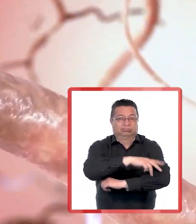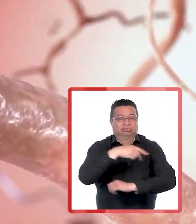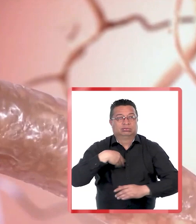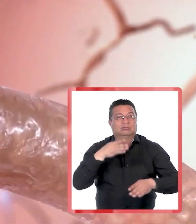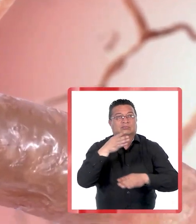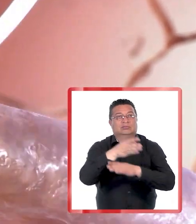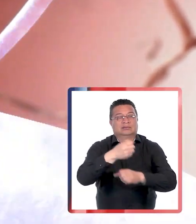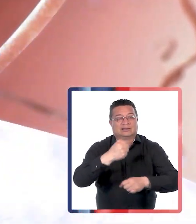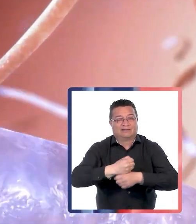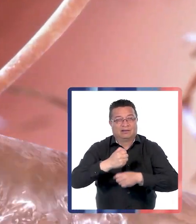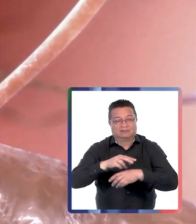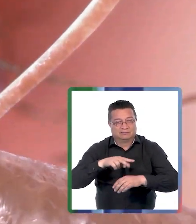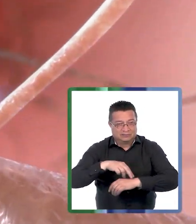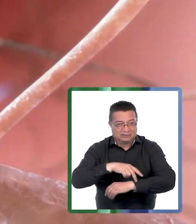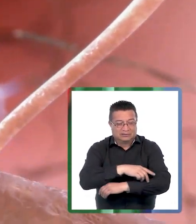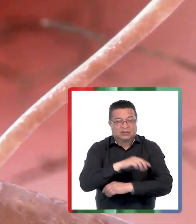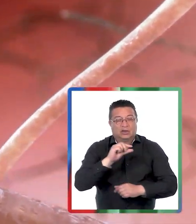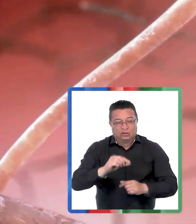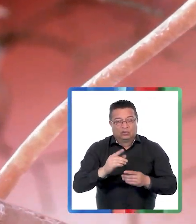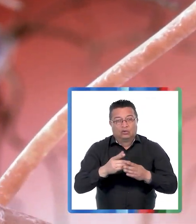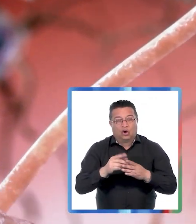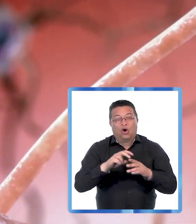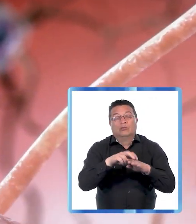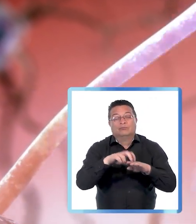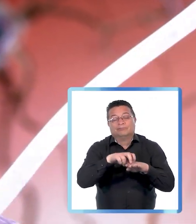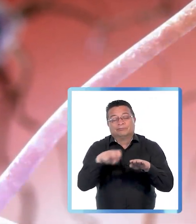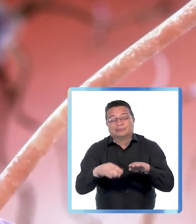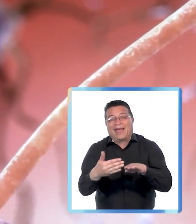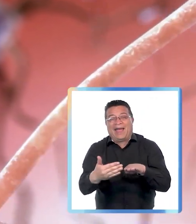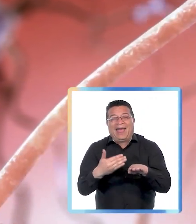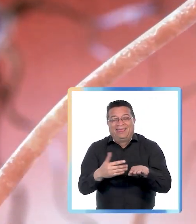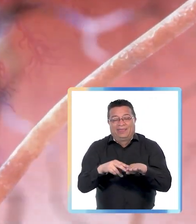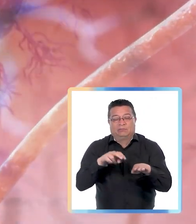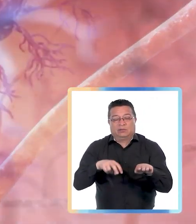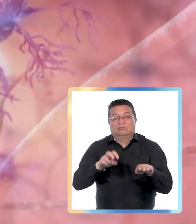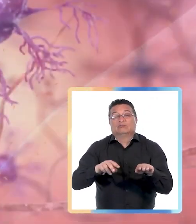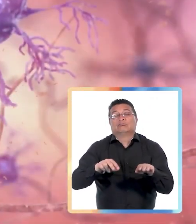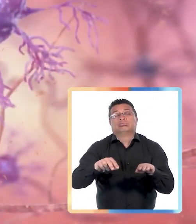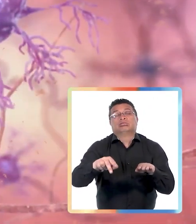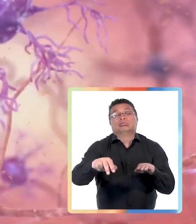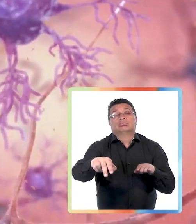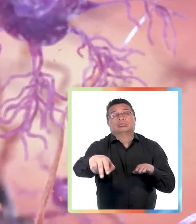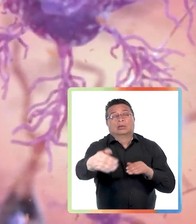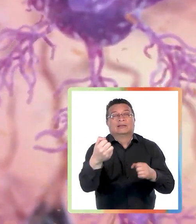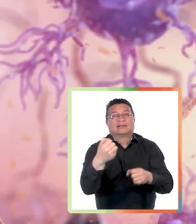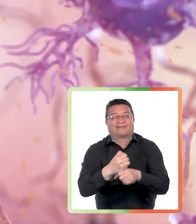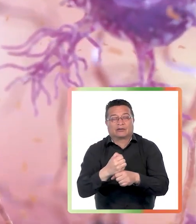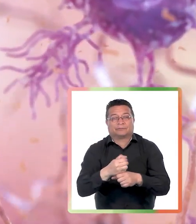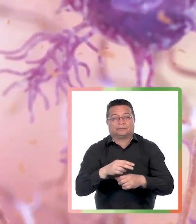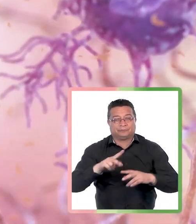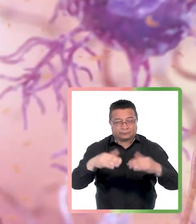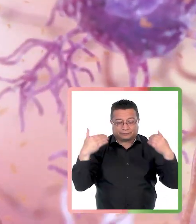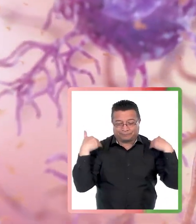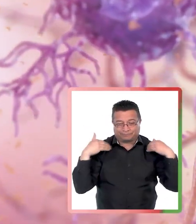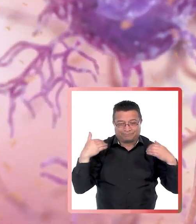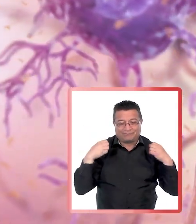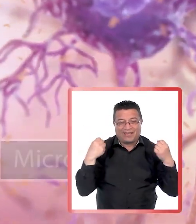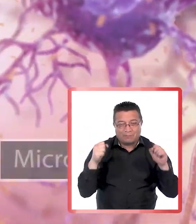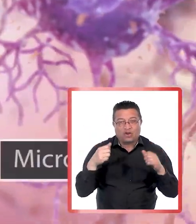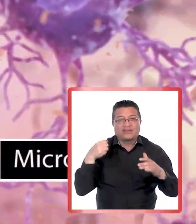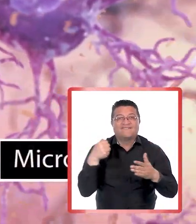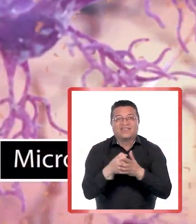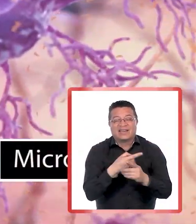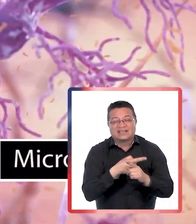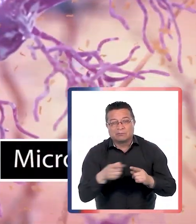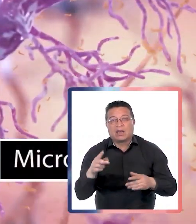caminando a su trabajo o por lo menos parte del trayecto, hacer deporte los fines de semana, caminar.